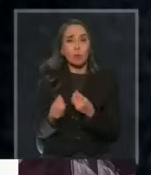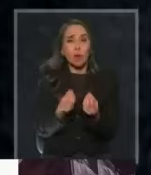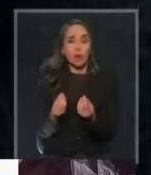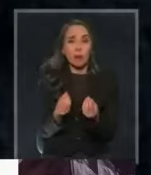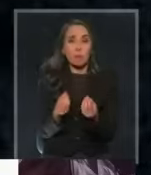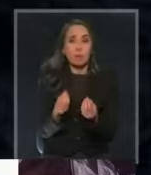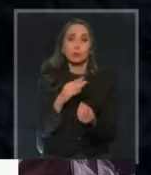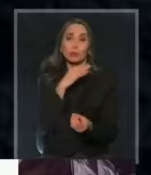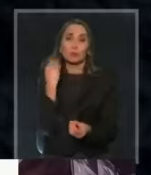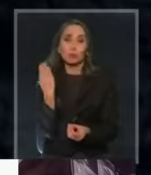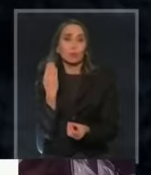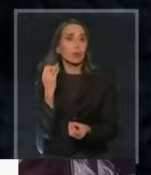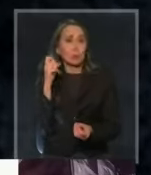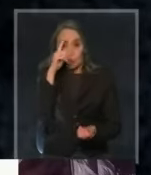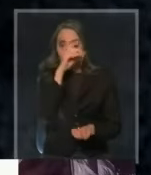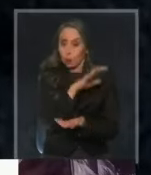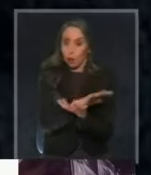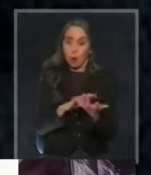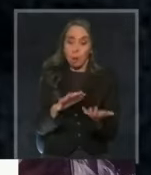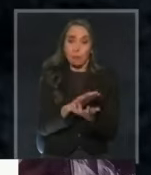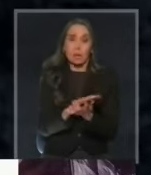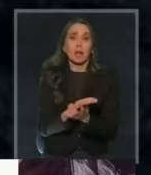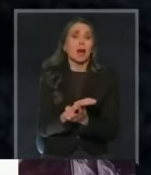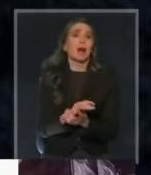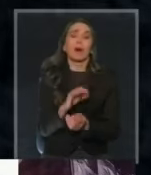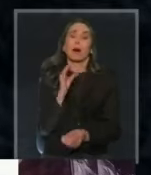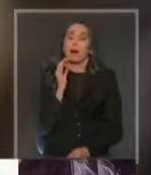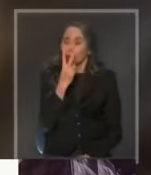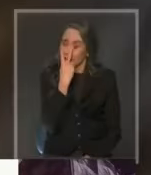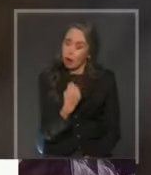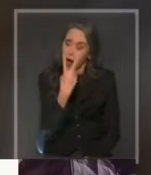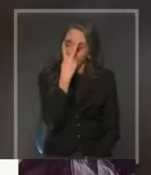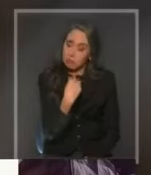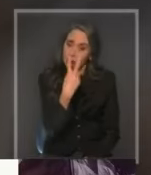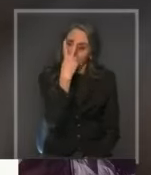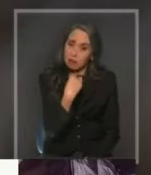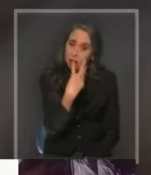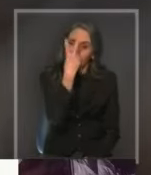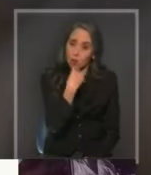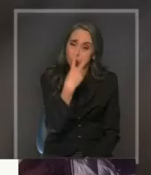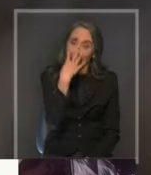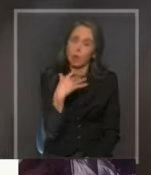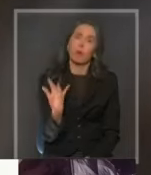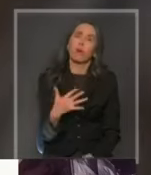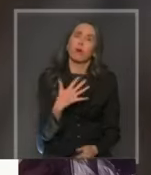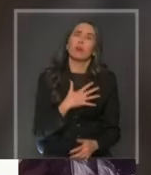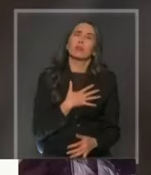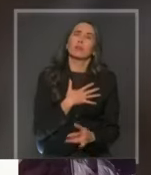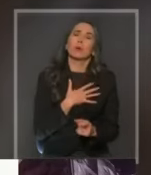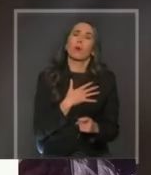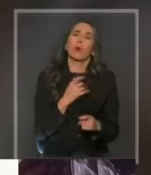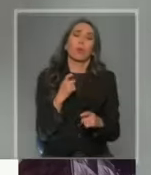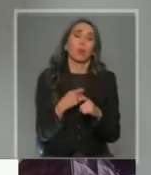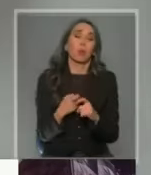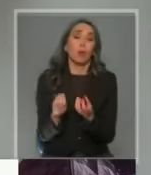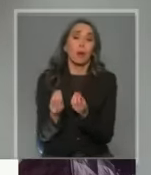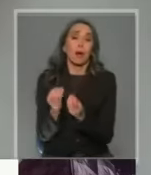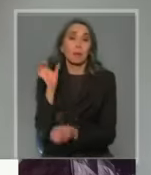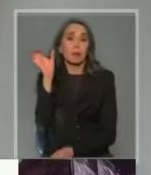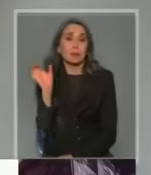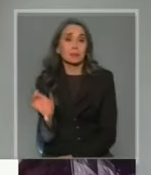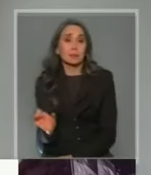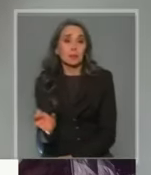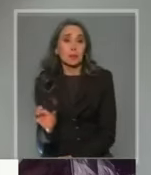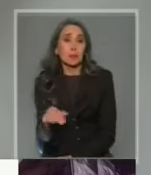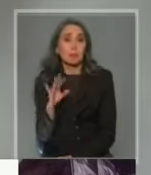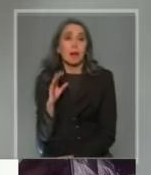súper complicado, pasamos puro llorando. Es bien duro lo que pasó y más